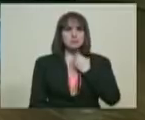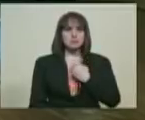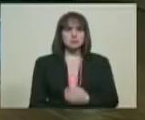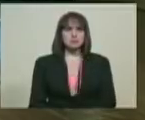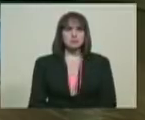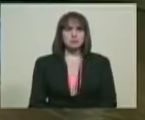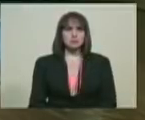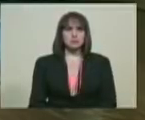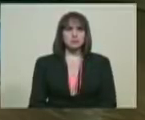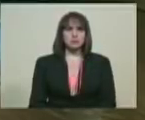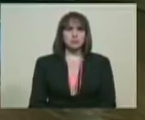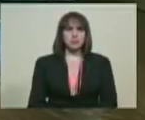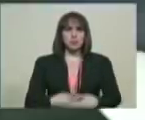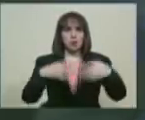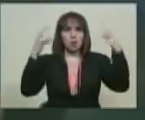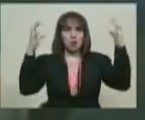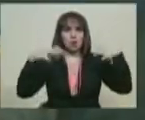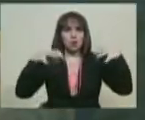Llueva.